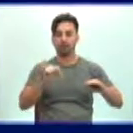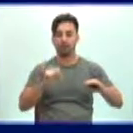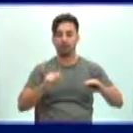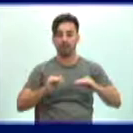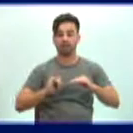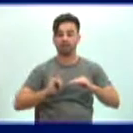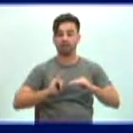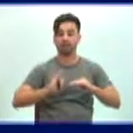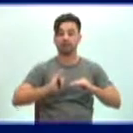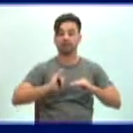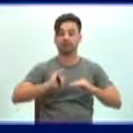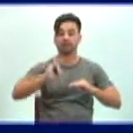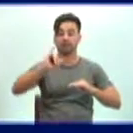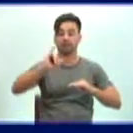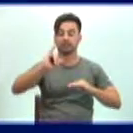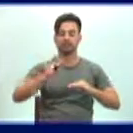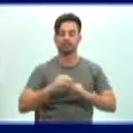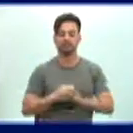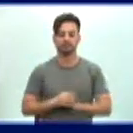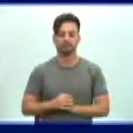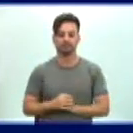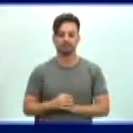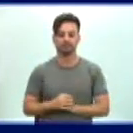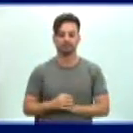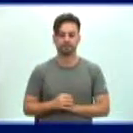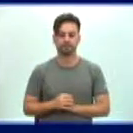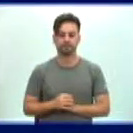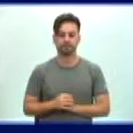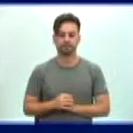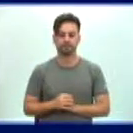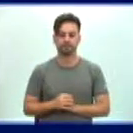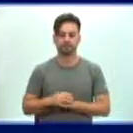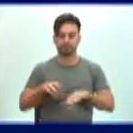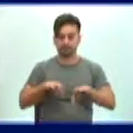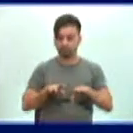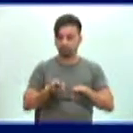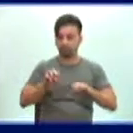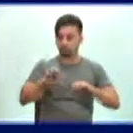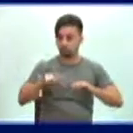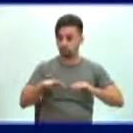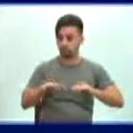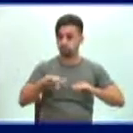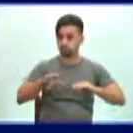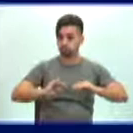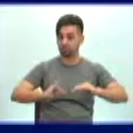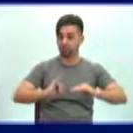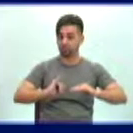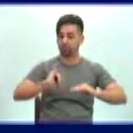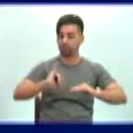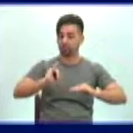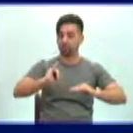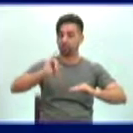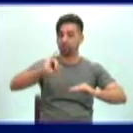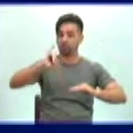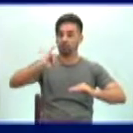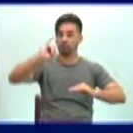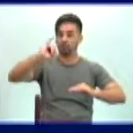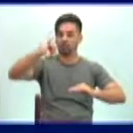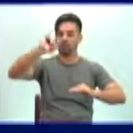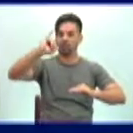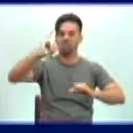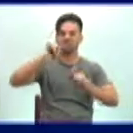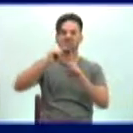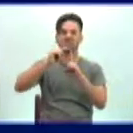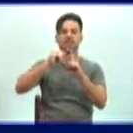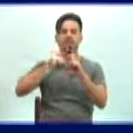En la medida en que ascendemos, la temperatura va disminuyendo. Es importante que sepas, vuelvo a